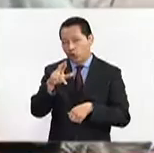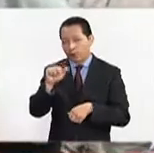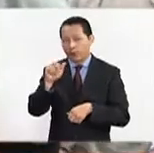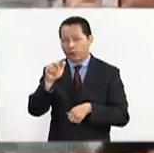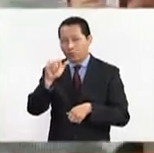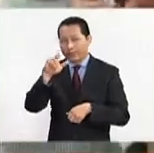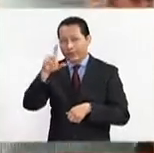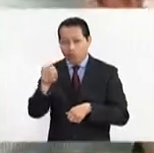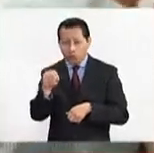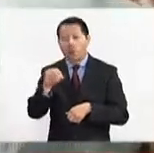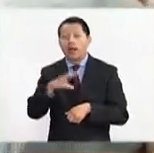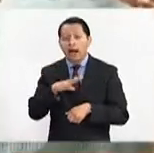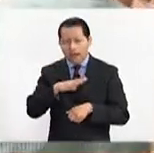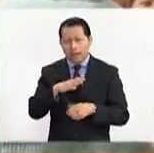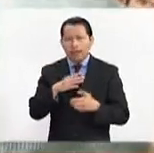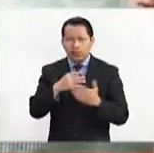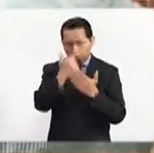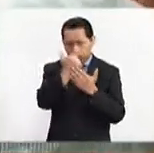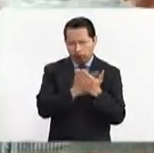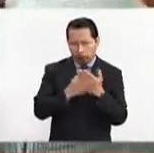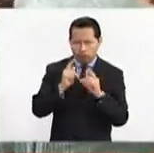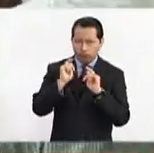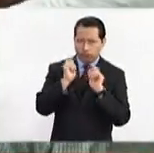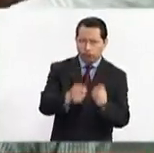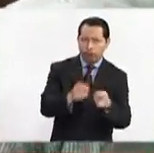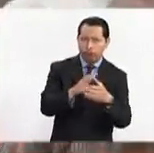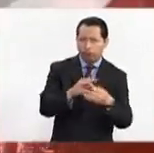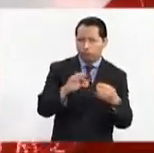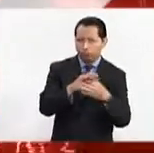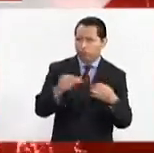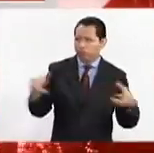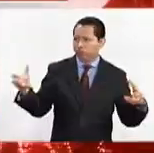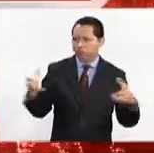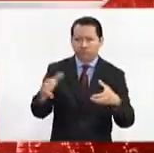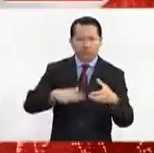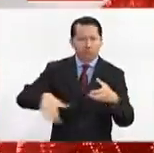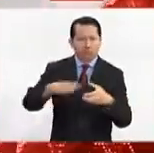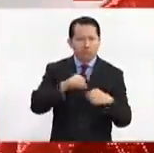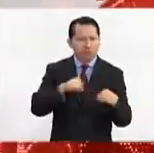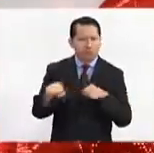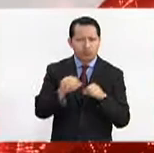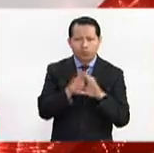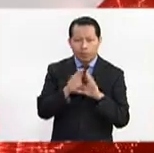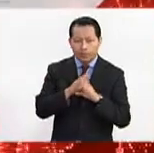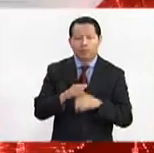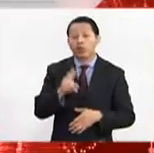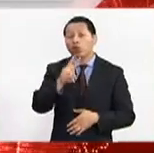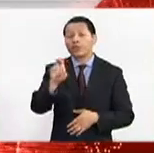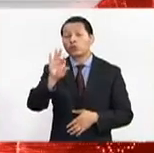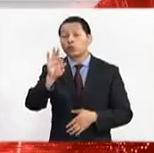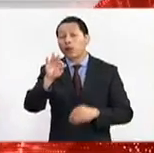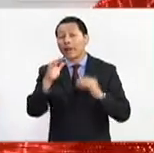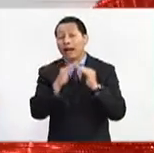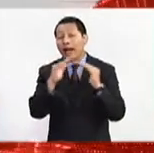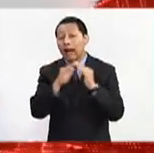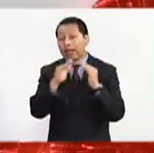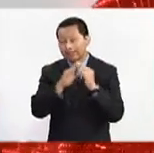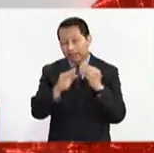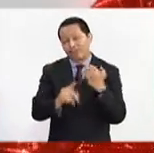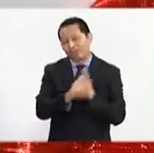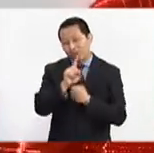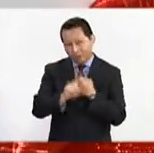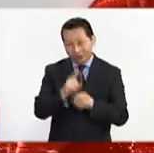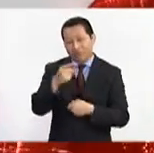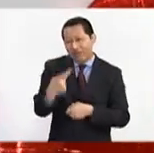Peña Nieto recibió un primer balance del impacto del sismo en esta comunidad. 240 viviendas afectadas aquí en Taxco